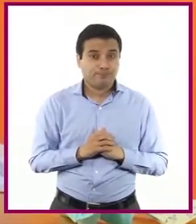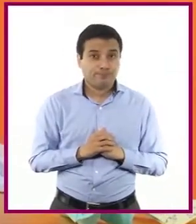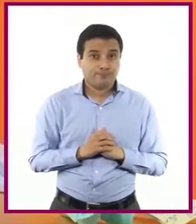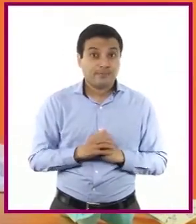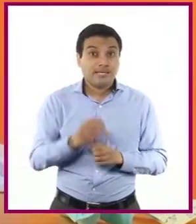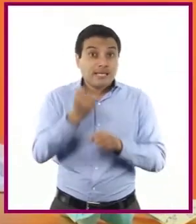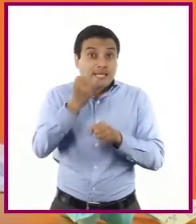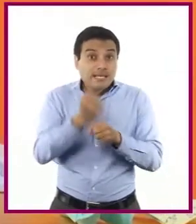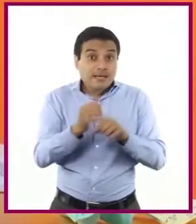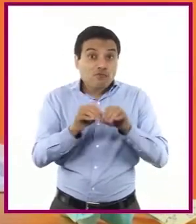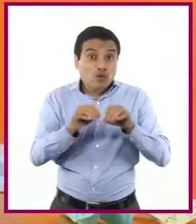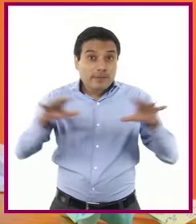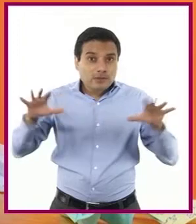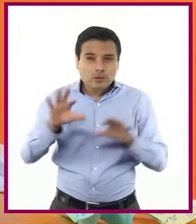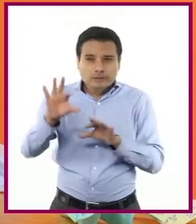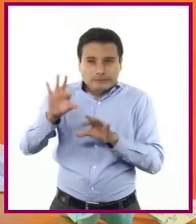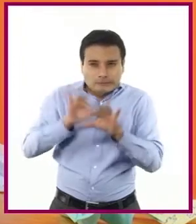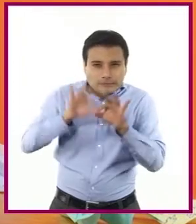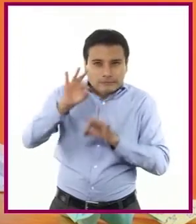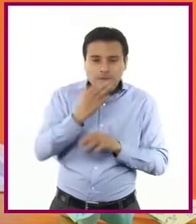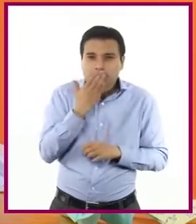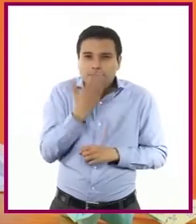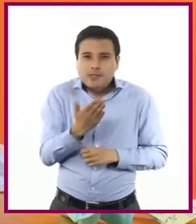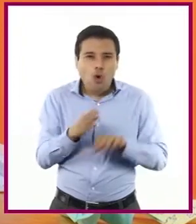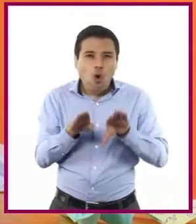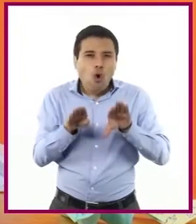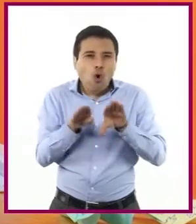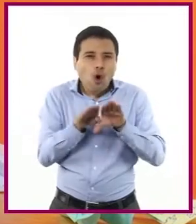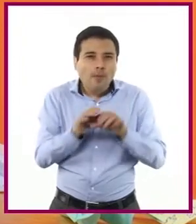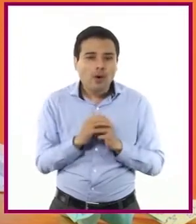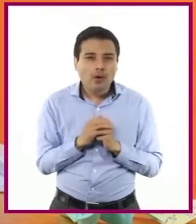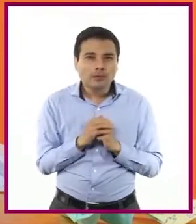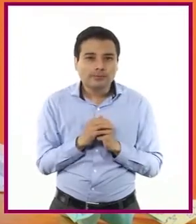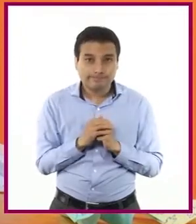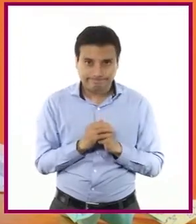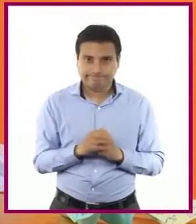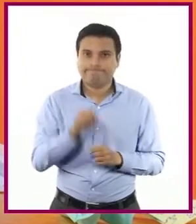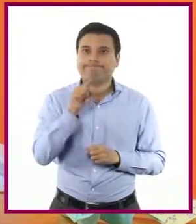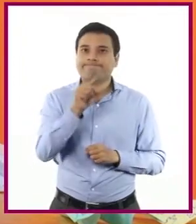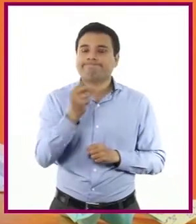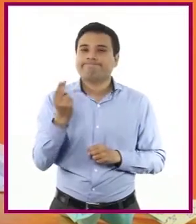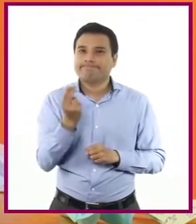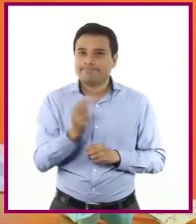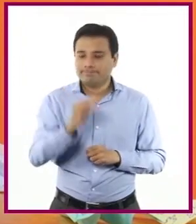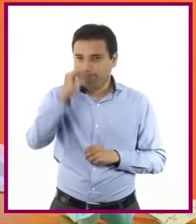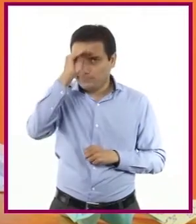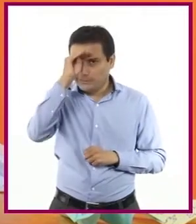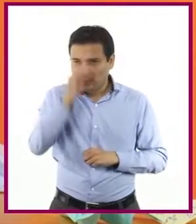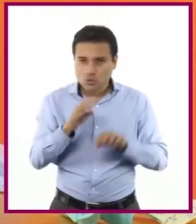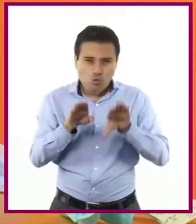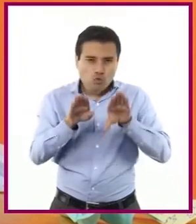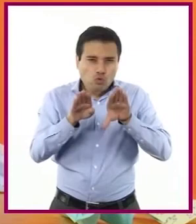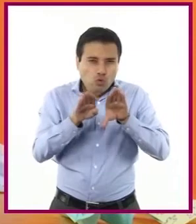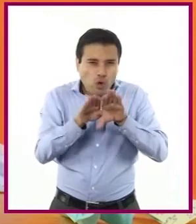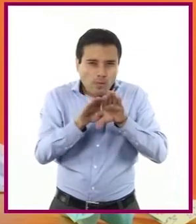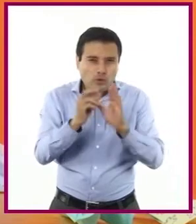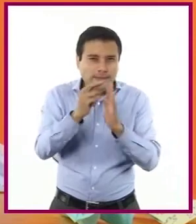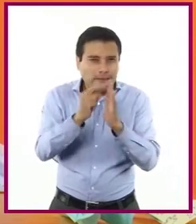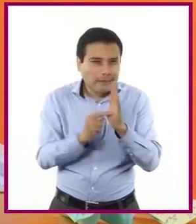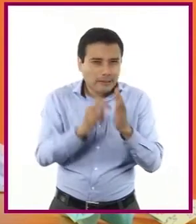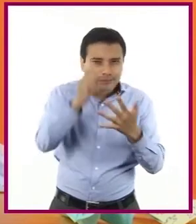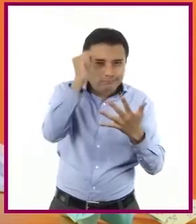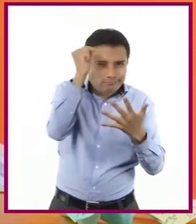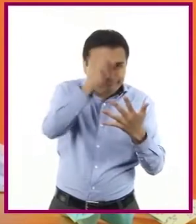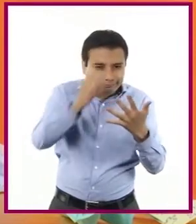la información que conservarás, es necesario definir los criterios de comparación que te permitirán realizar